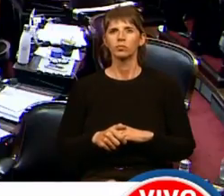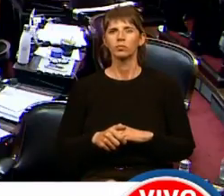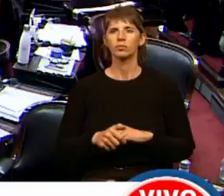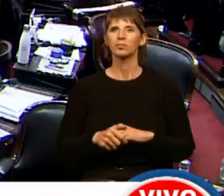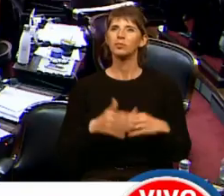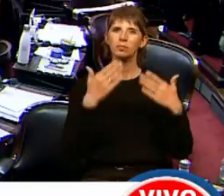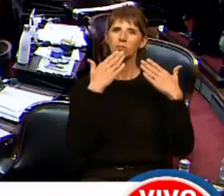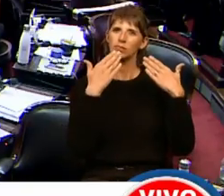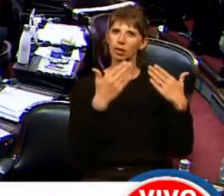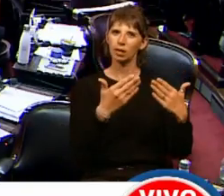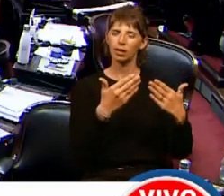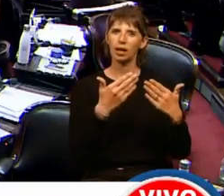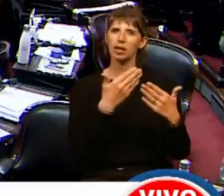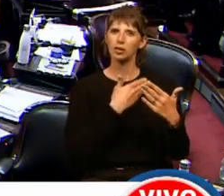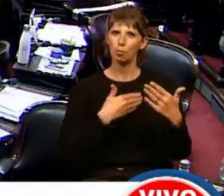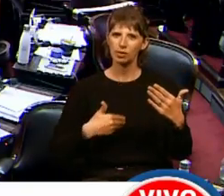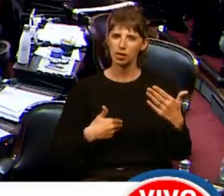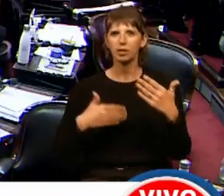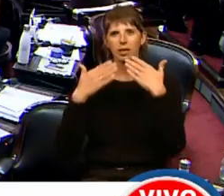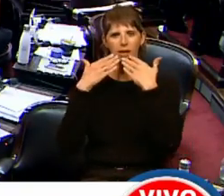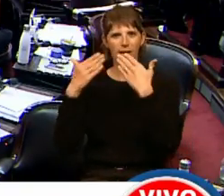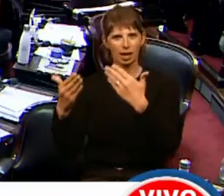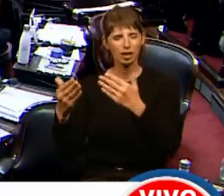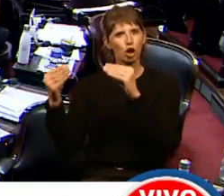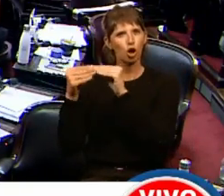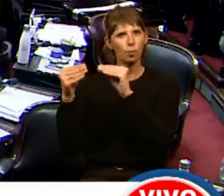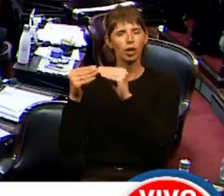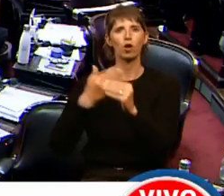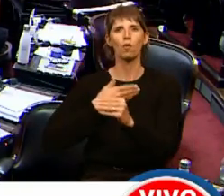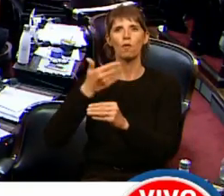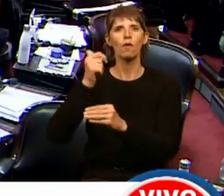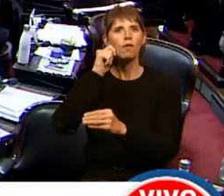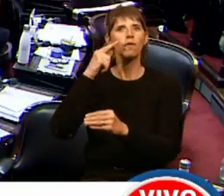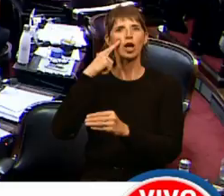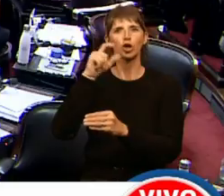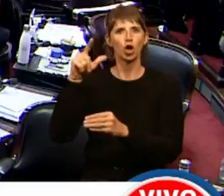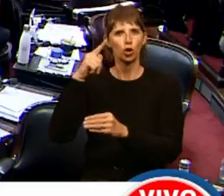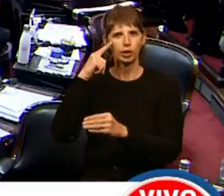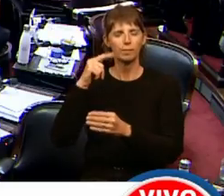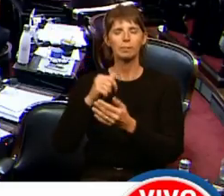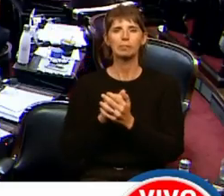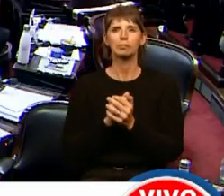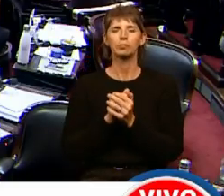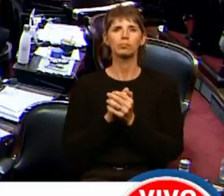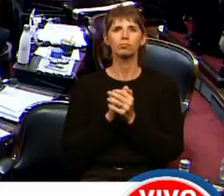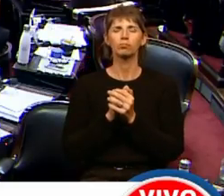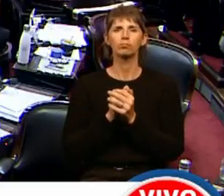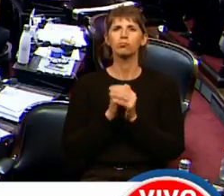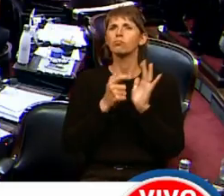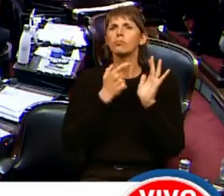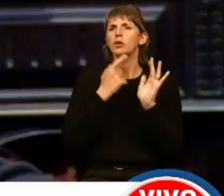muchísimas gracias presidente muchísimas gracias compañeros federico fazio lis solamente un